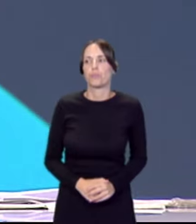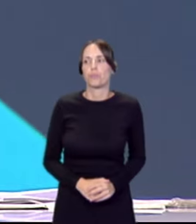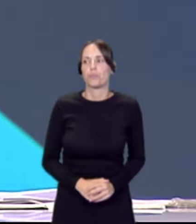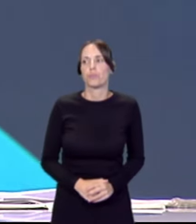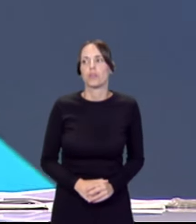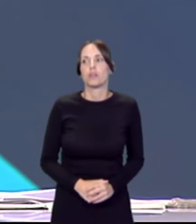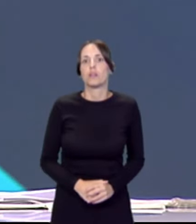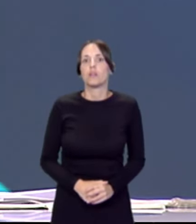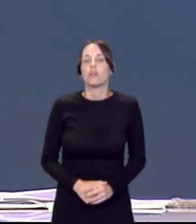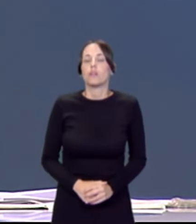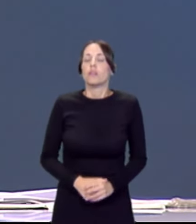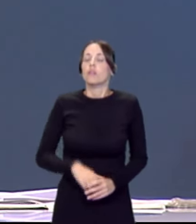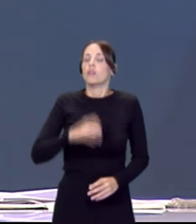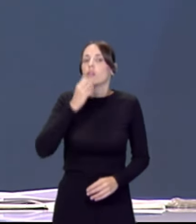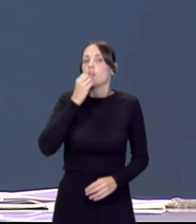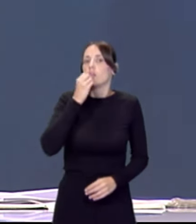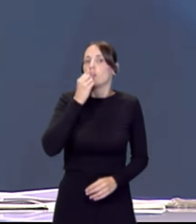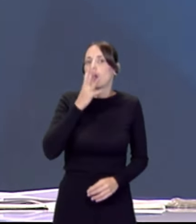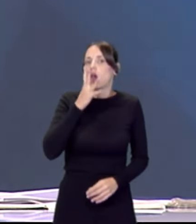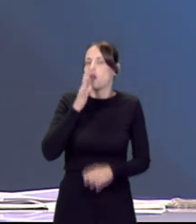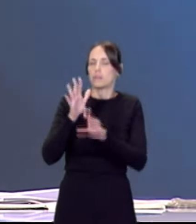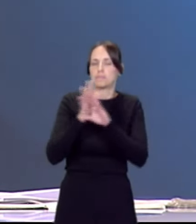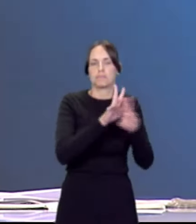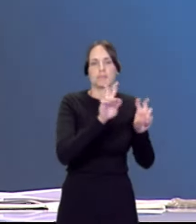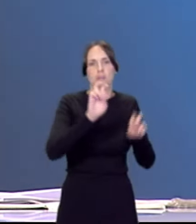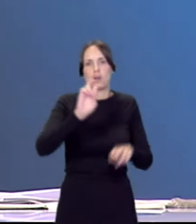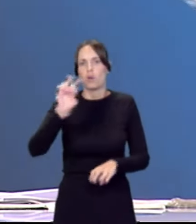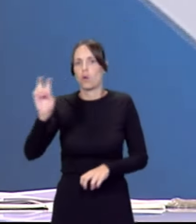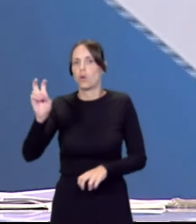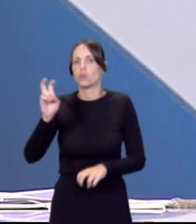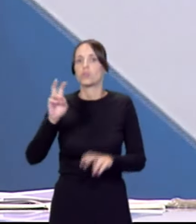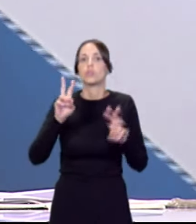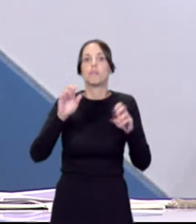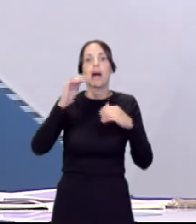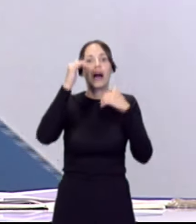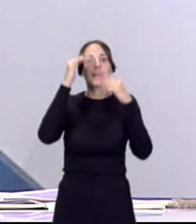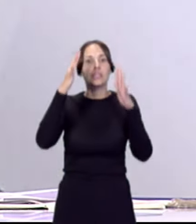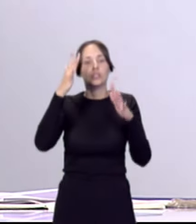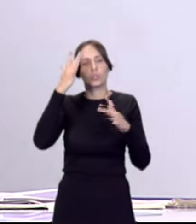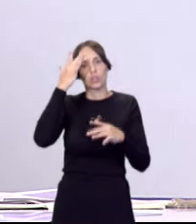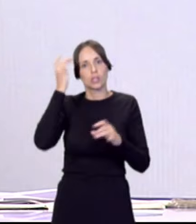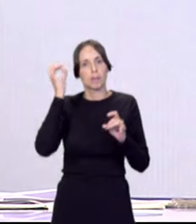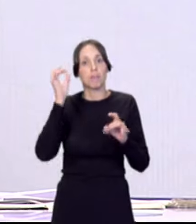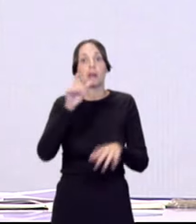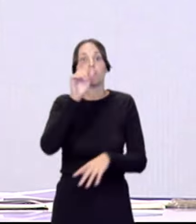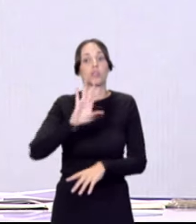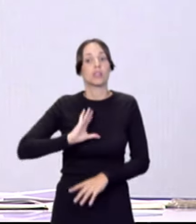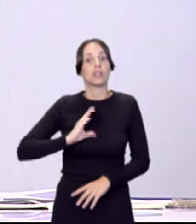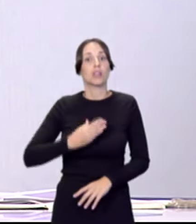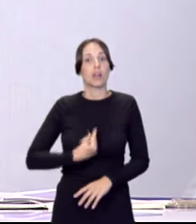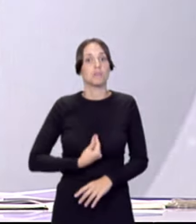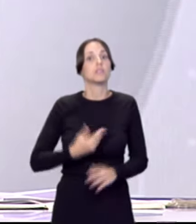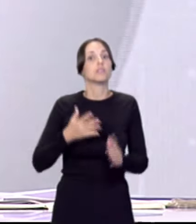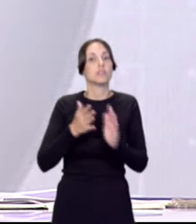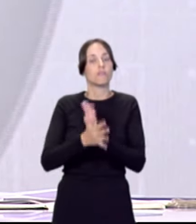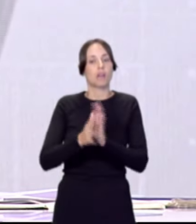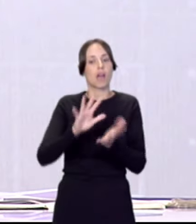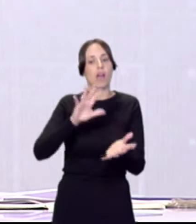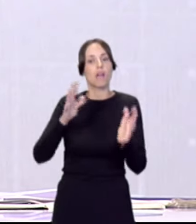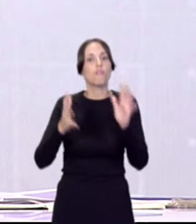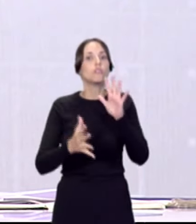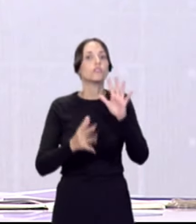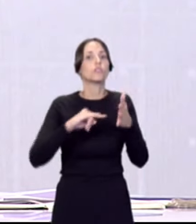Bueno, en este punto de la mañana vamos con otros asuntos. La atención temprana de las personas trans ha supuesto una evolución de las técnicas de la cirugía